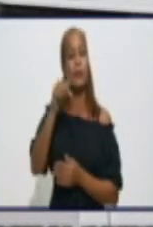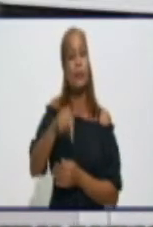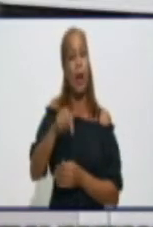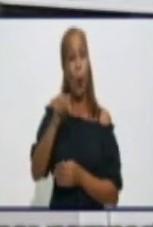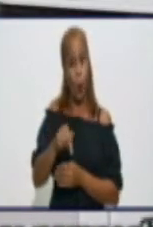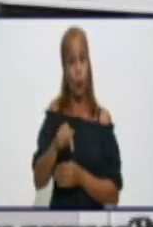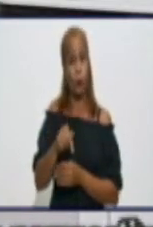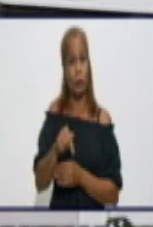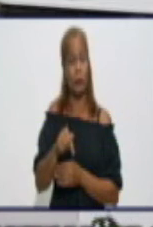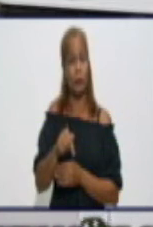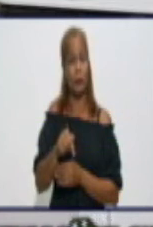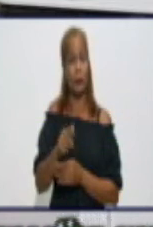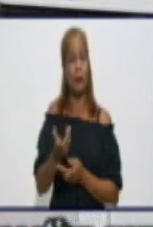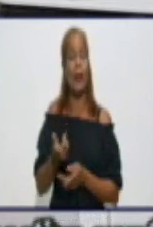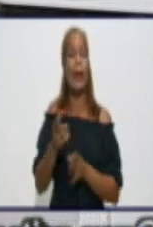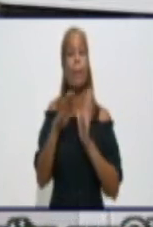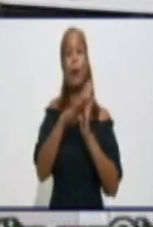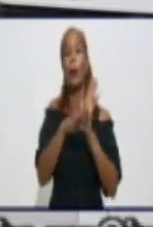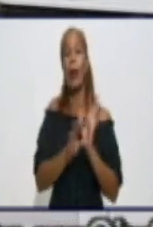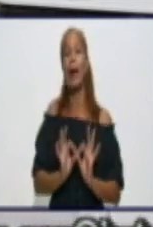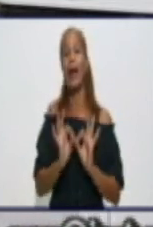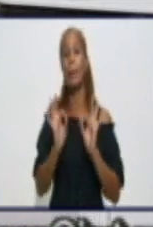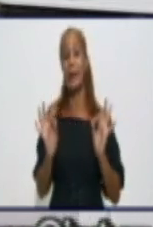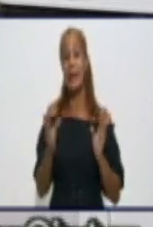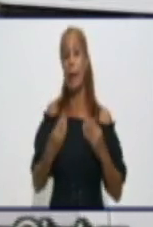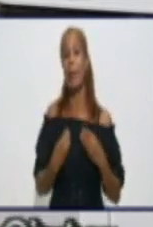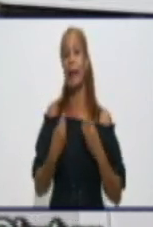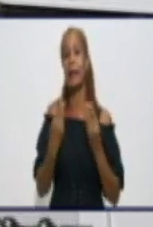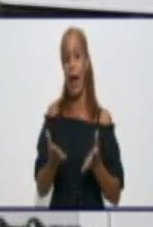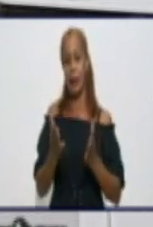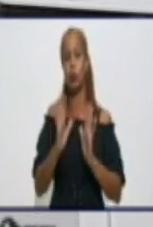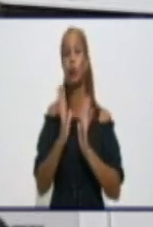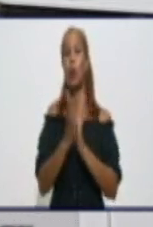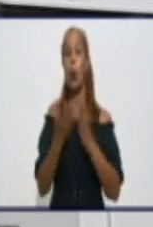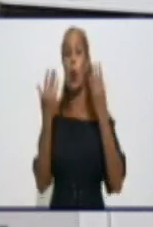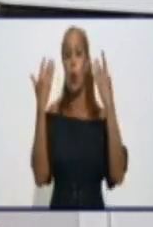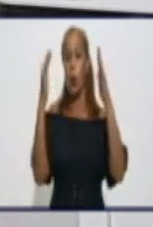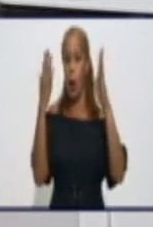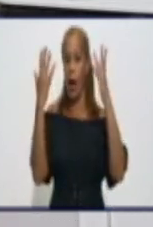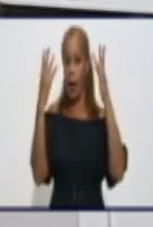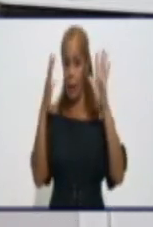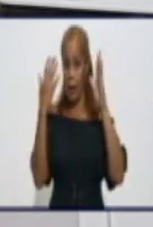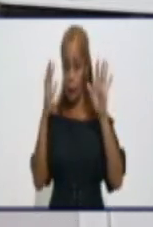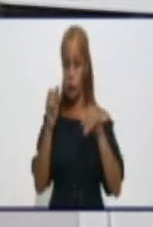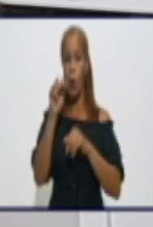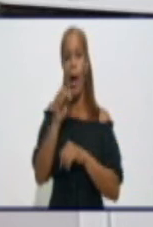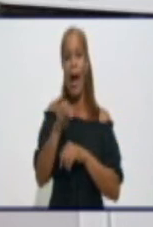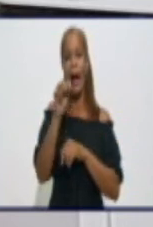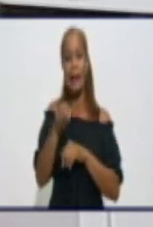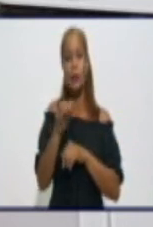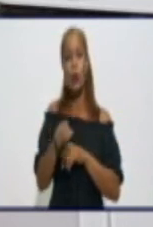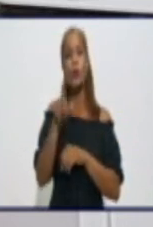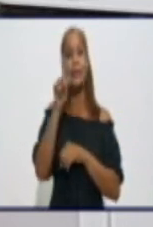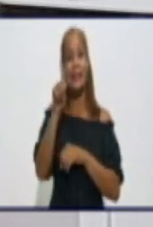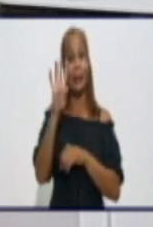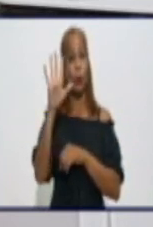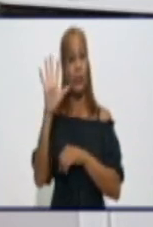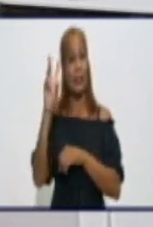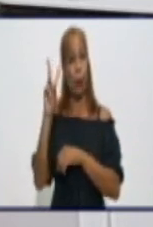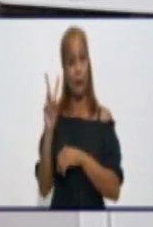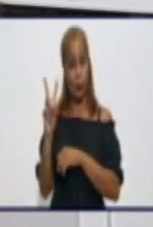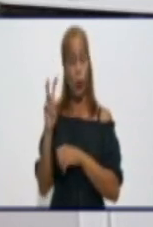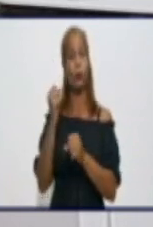informativo va a dedicar el aplauso de la patria agradecida a esos 152